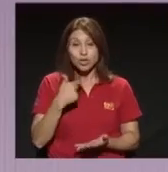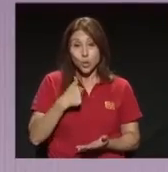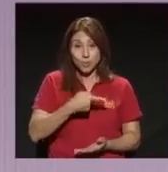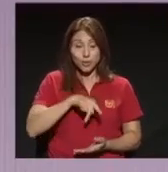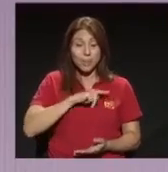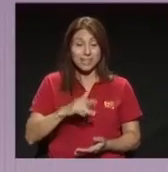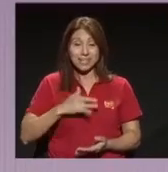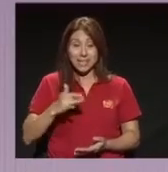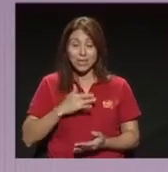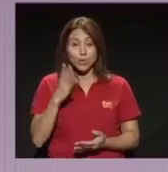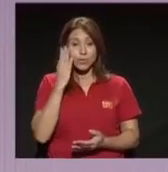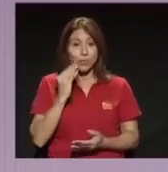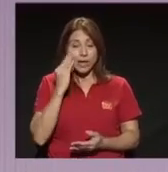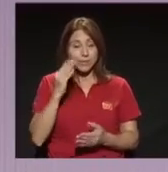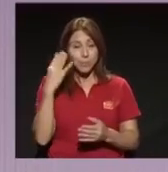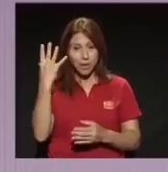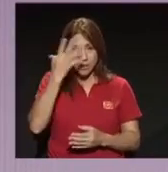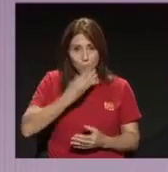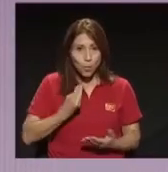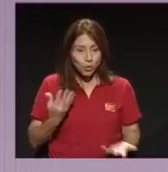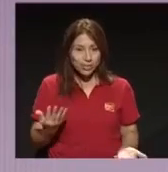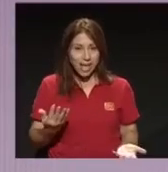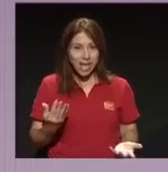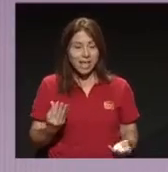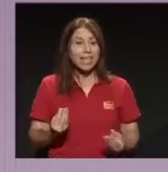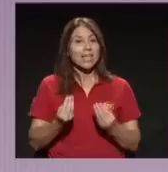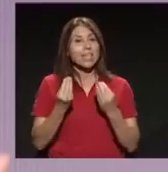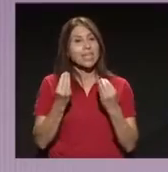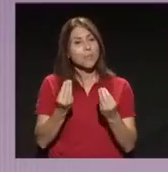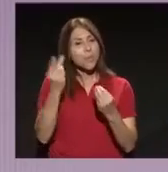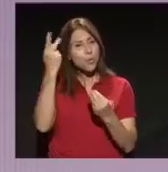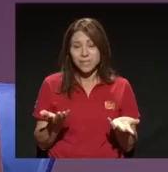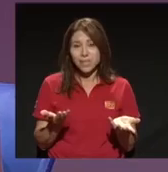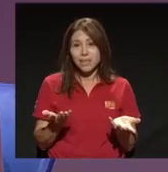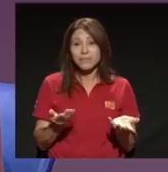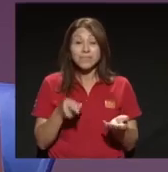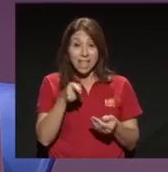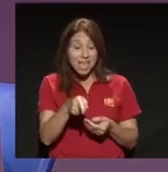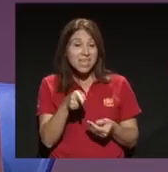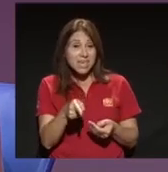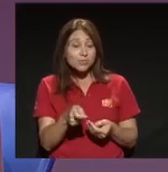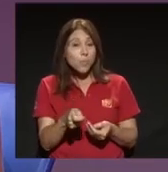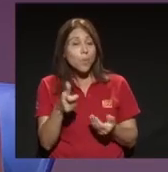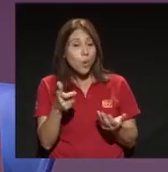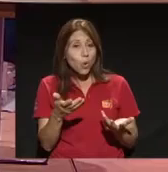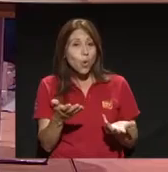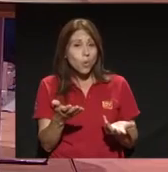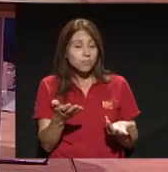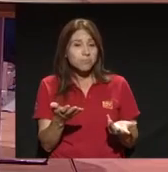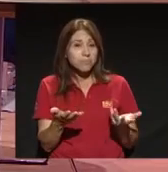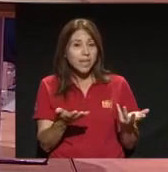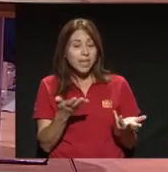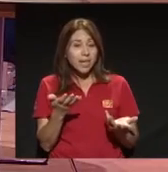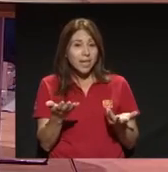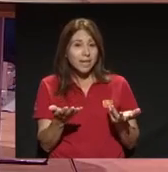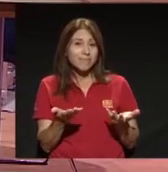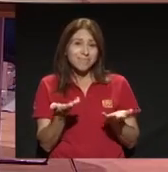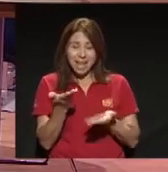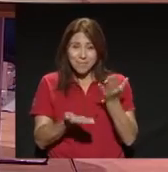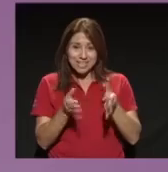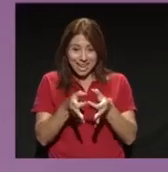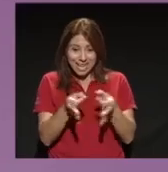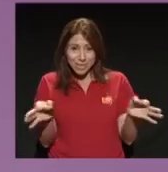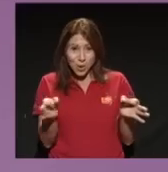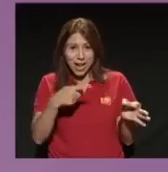una vivencia muy hermosa y muy políticamente comprometida de ahí es un poco tal vez el eslogan que